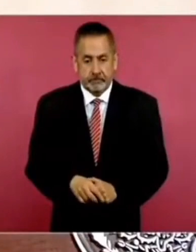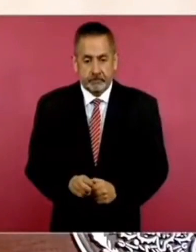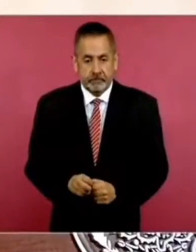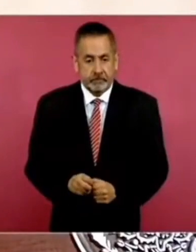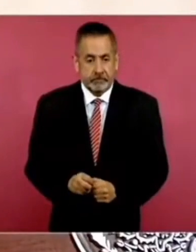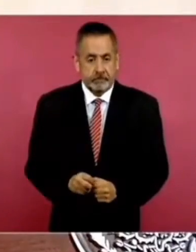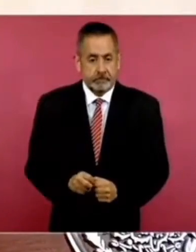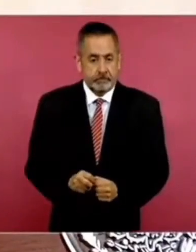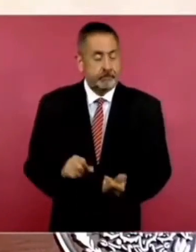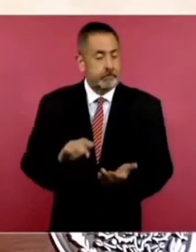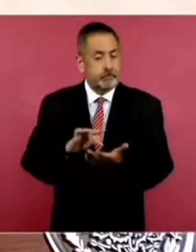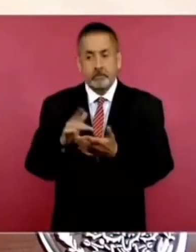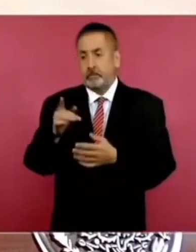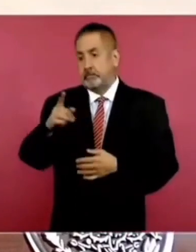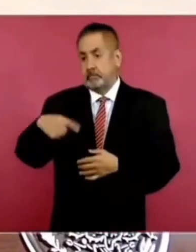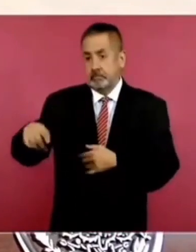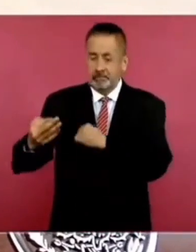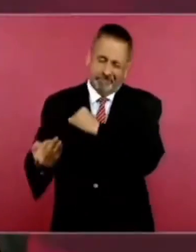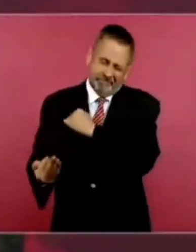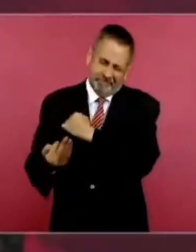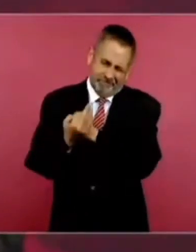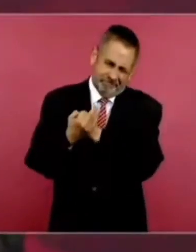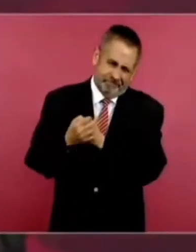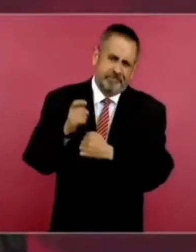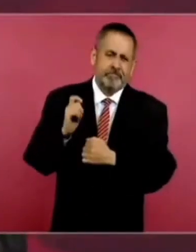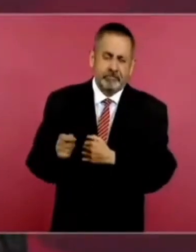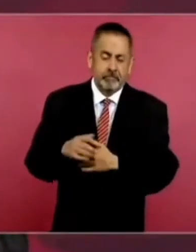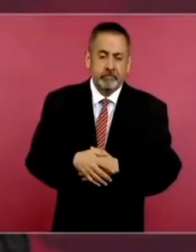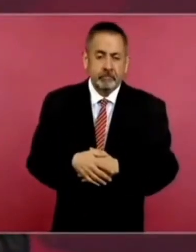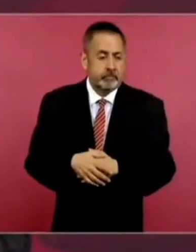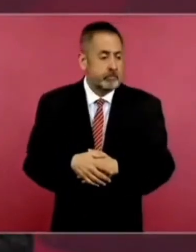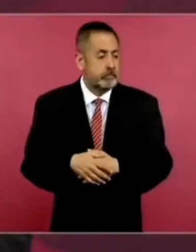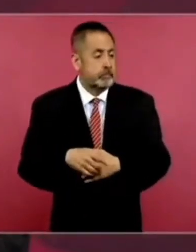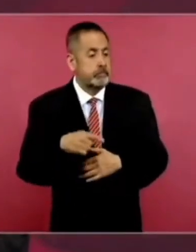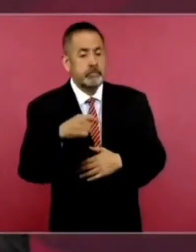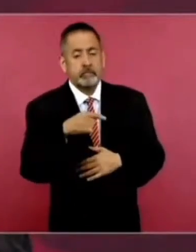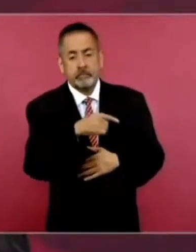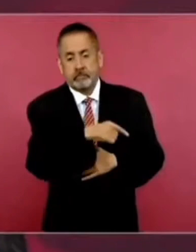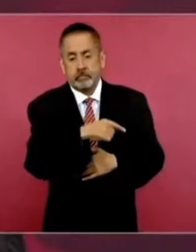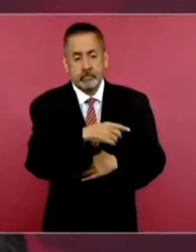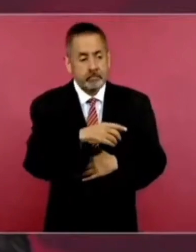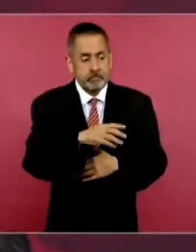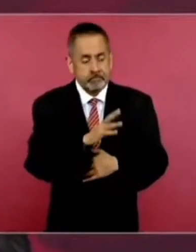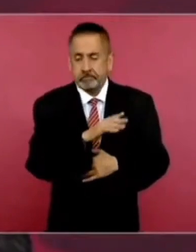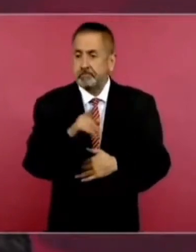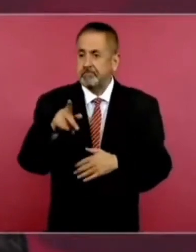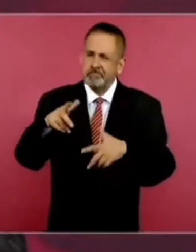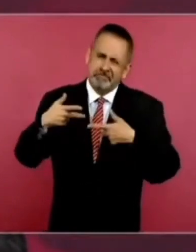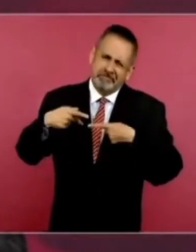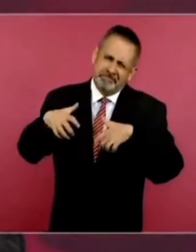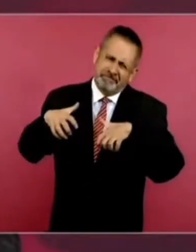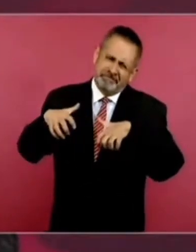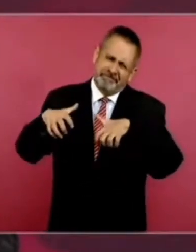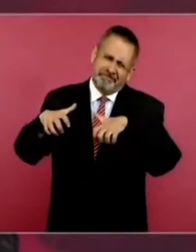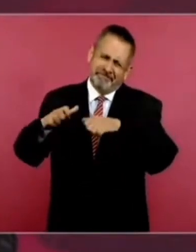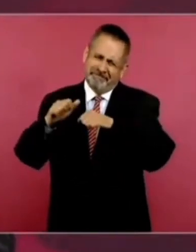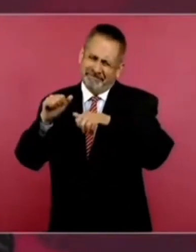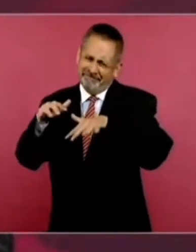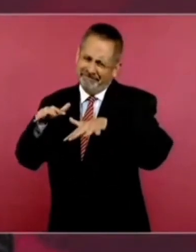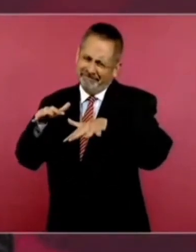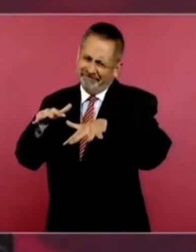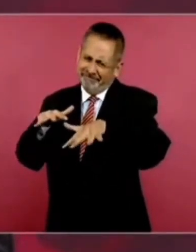y por ellos, por los que participaron en las grandes manifestaciones,